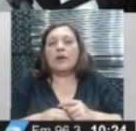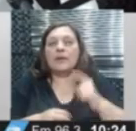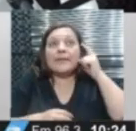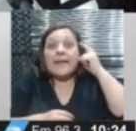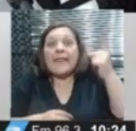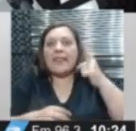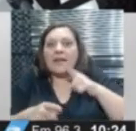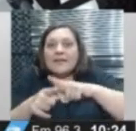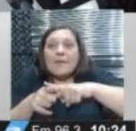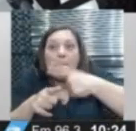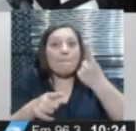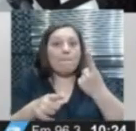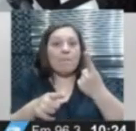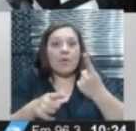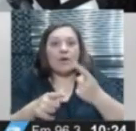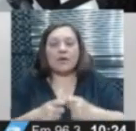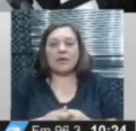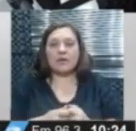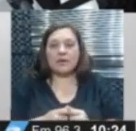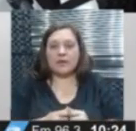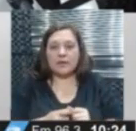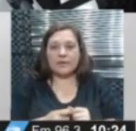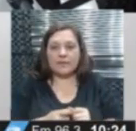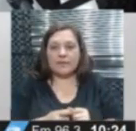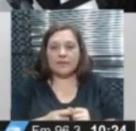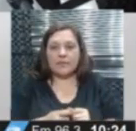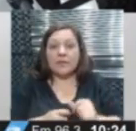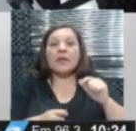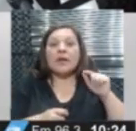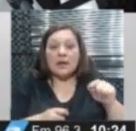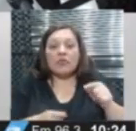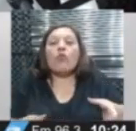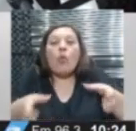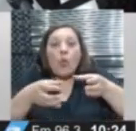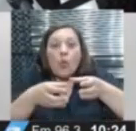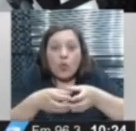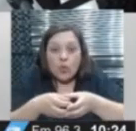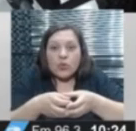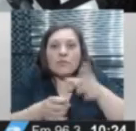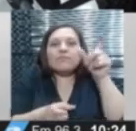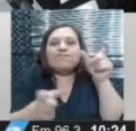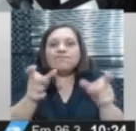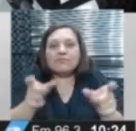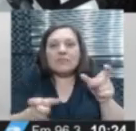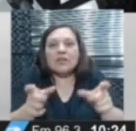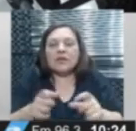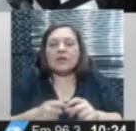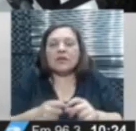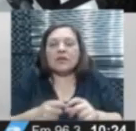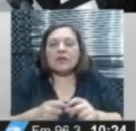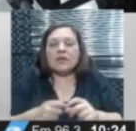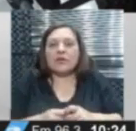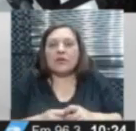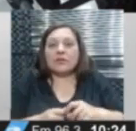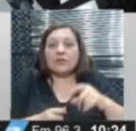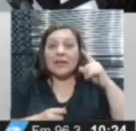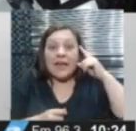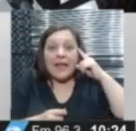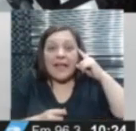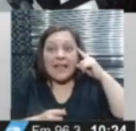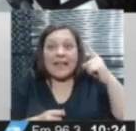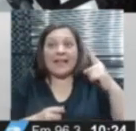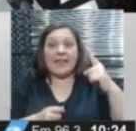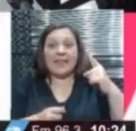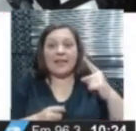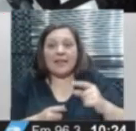un es un movimiento idi una ong es un movimiento claro de idiol cógigo que se basa por